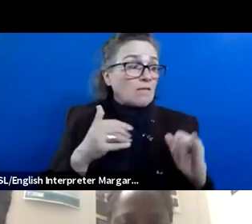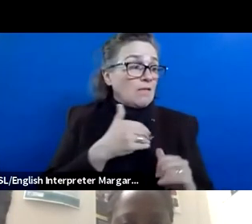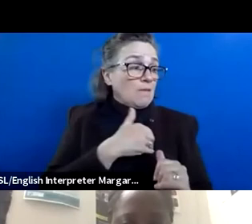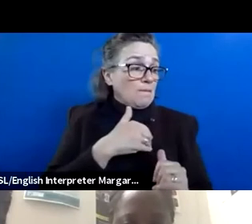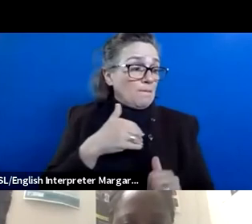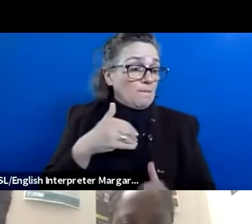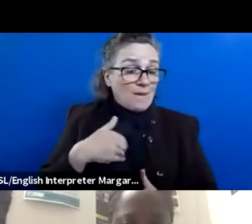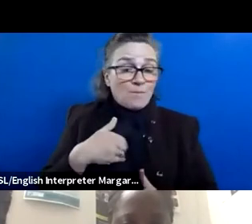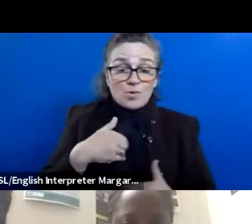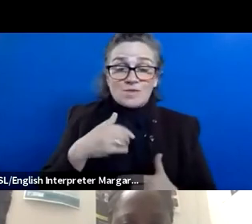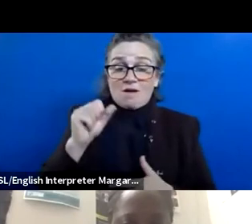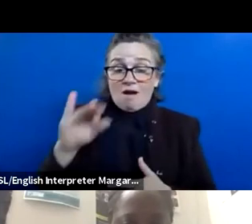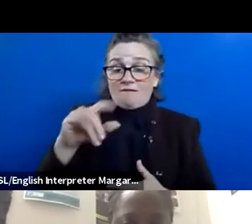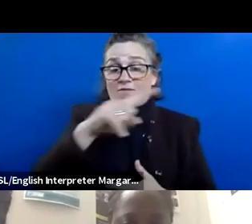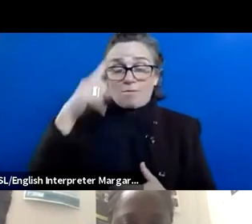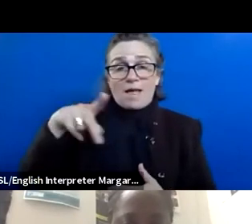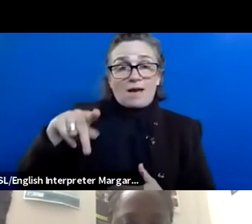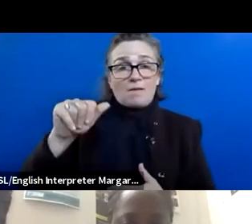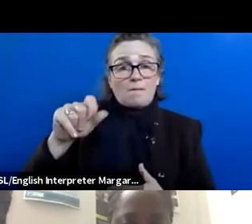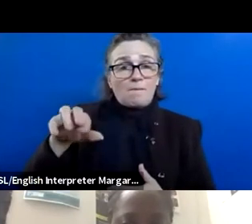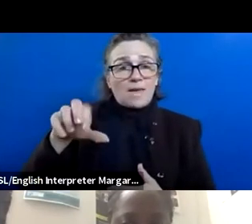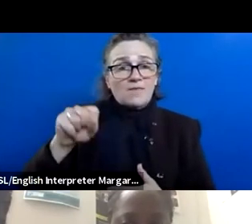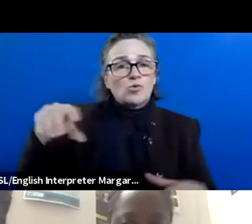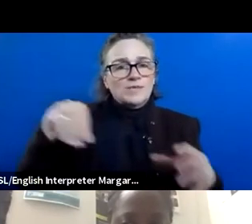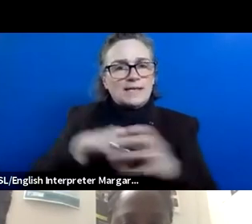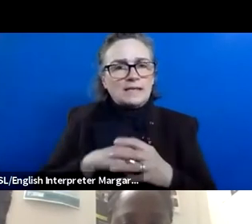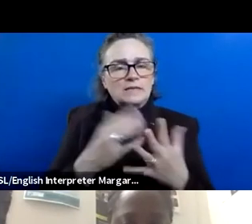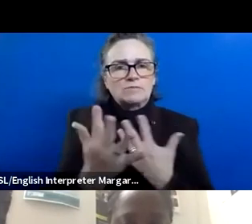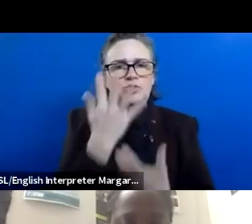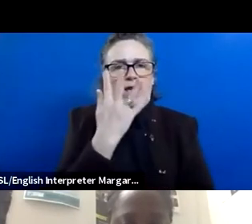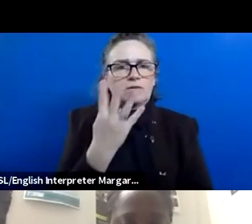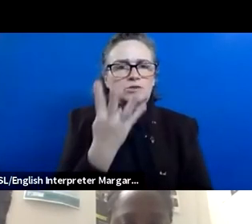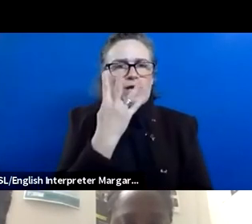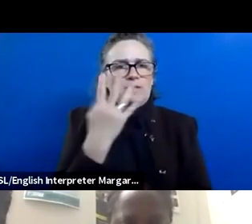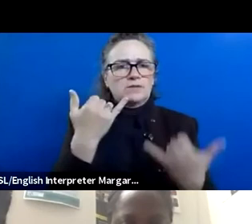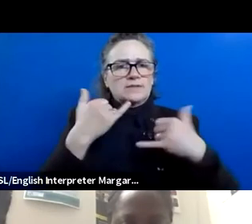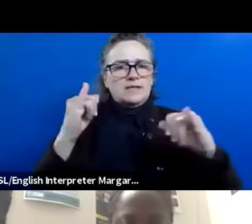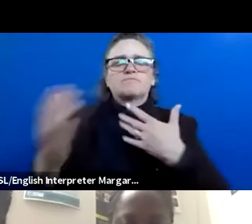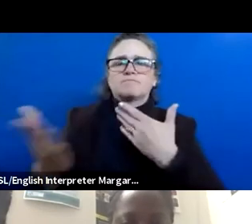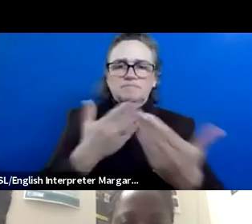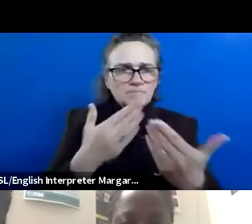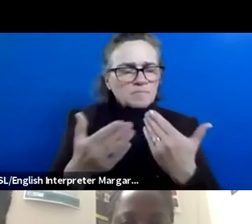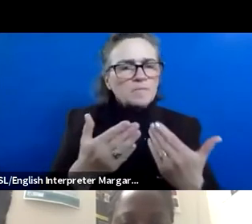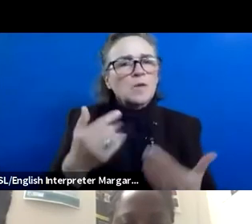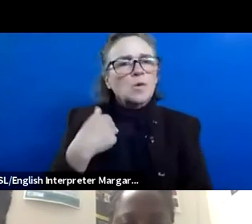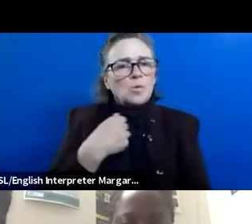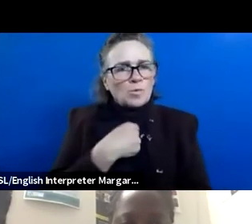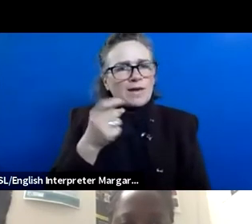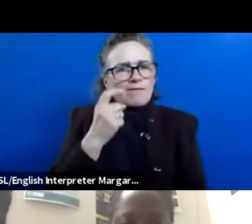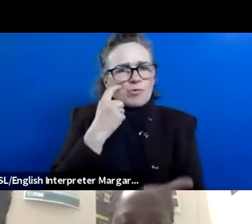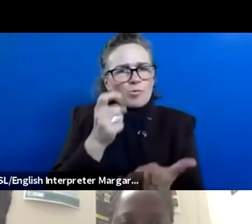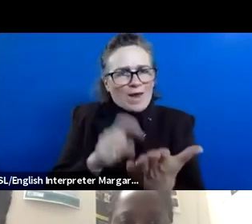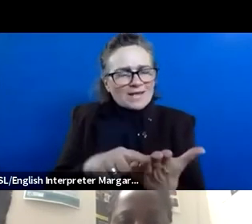esperamos de esta gente es que reconozcan que esos lugares que se han avanzado, esos lugares que han logrado posicionar,